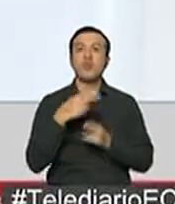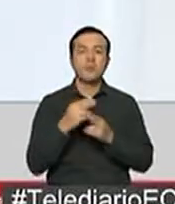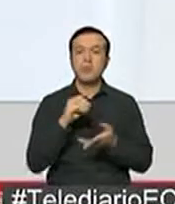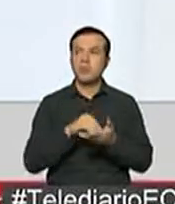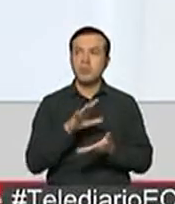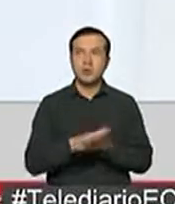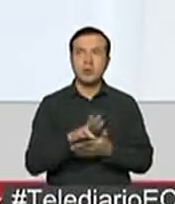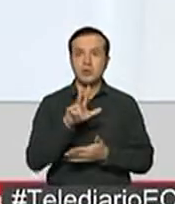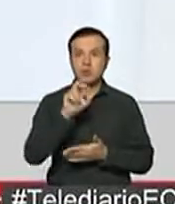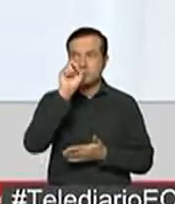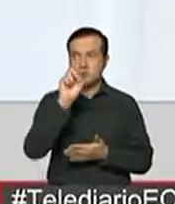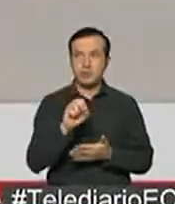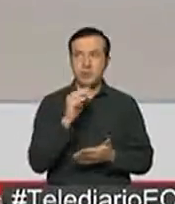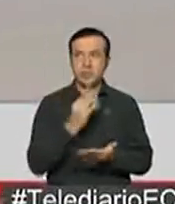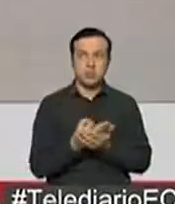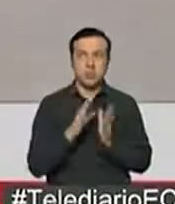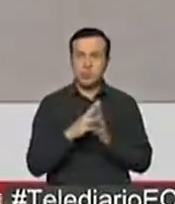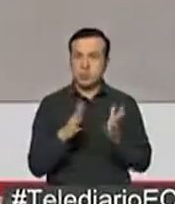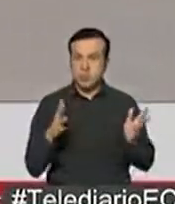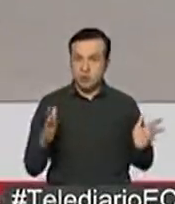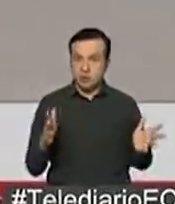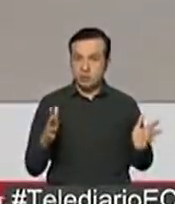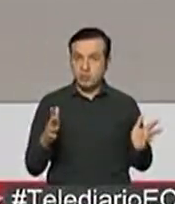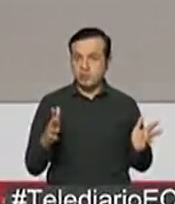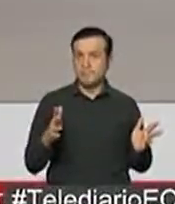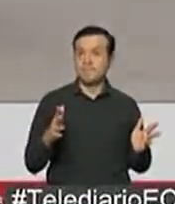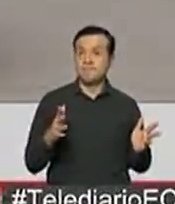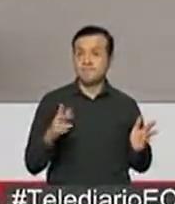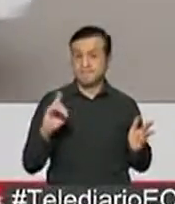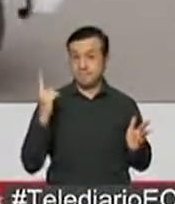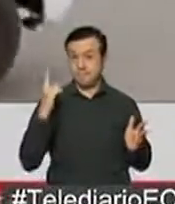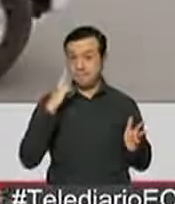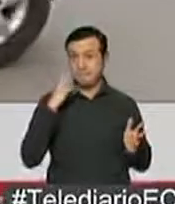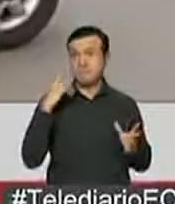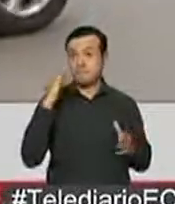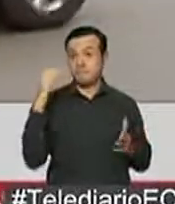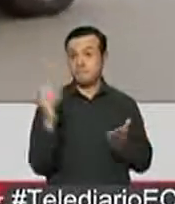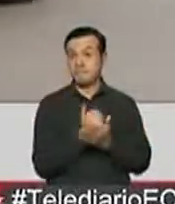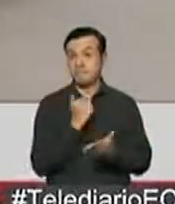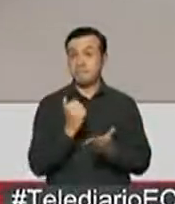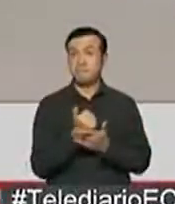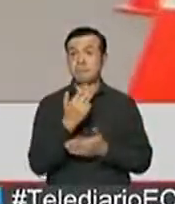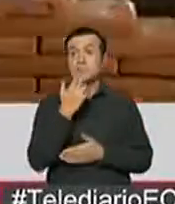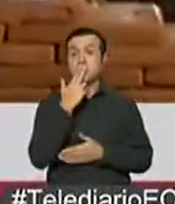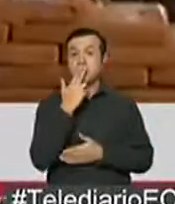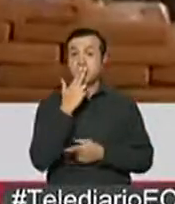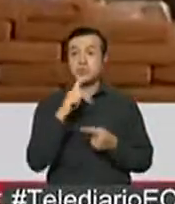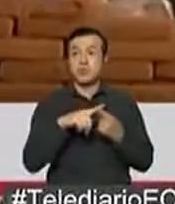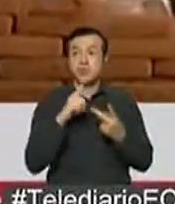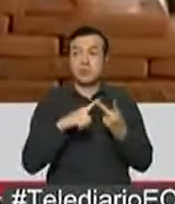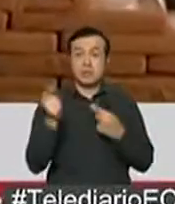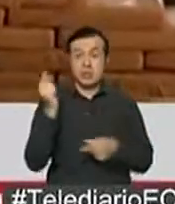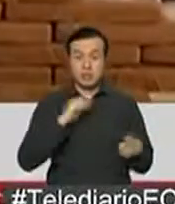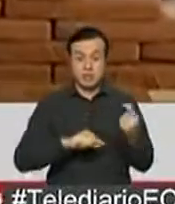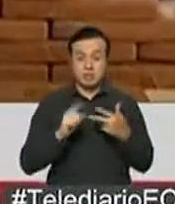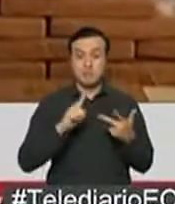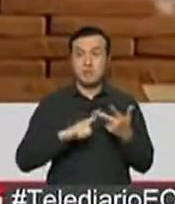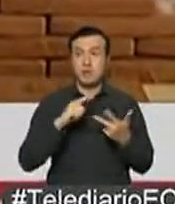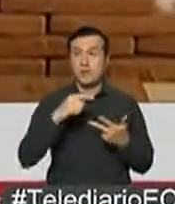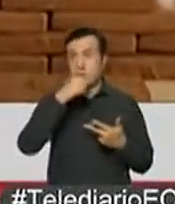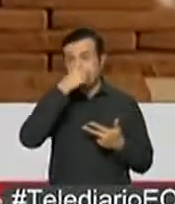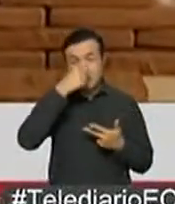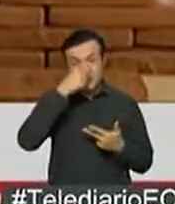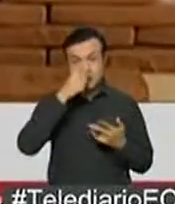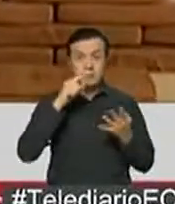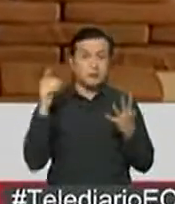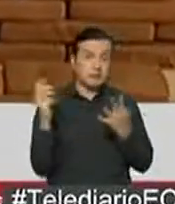otro 30% no se factura pero no son los únicos productos las mayores incautaciones fueron de cigarrillos precursores químicos sustancias sujetas a